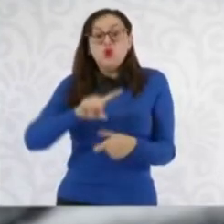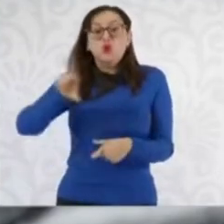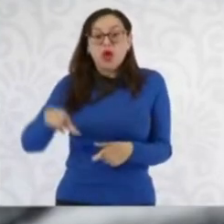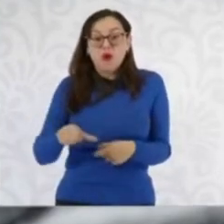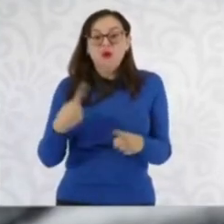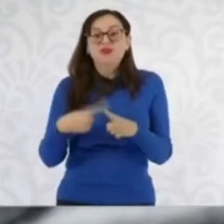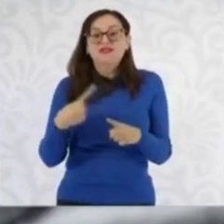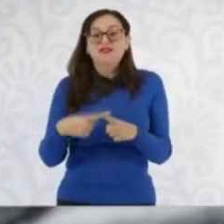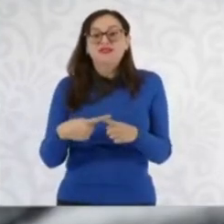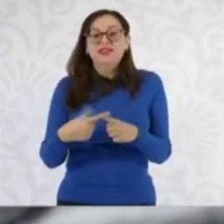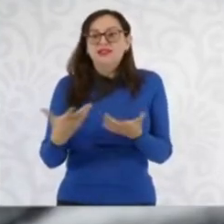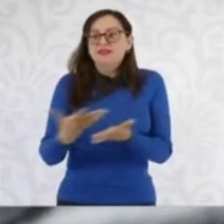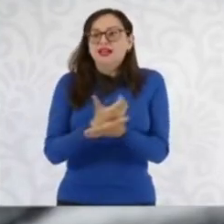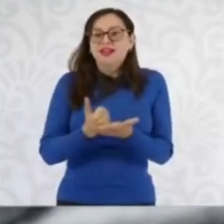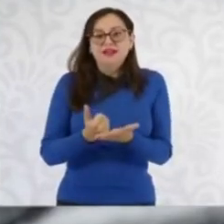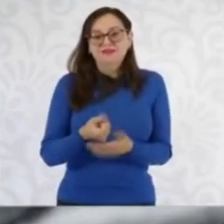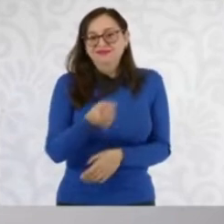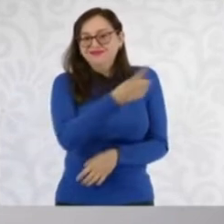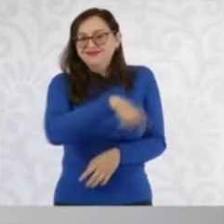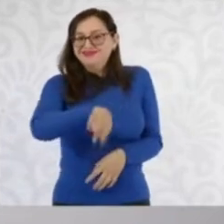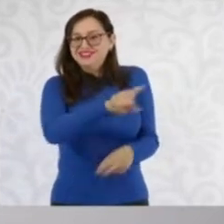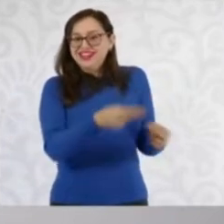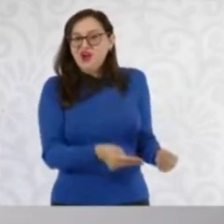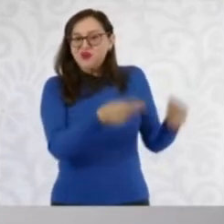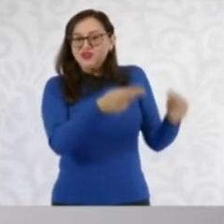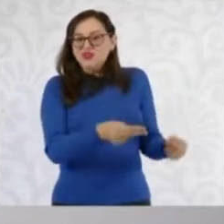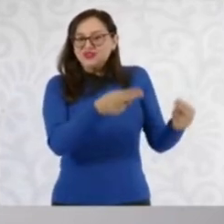a fortalecer la economía interna.